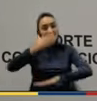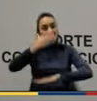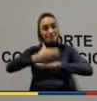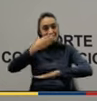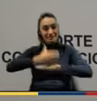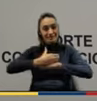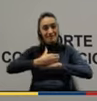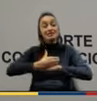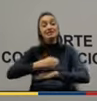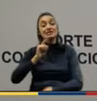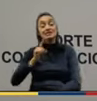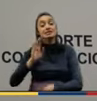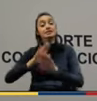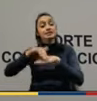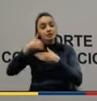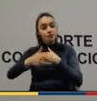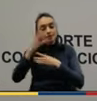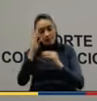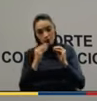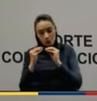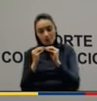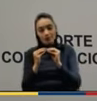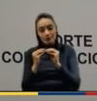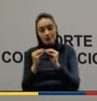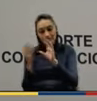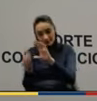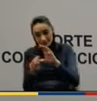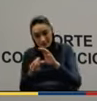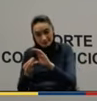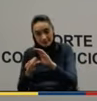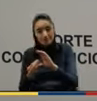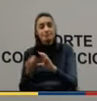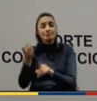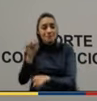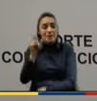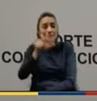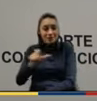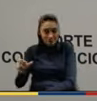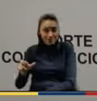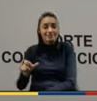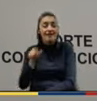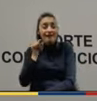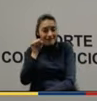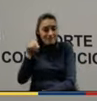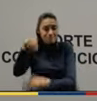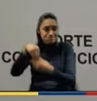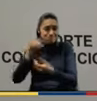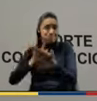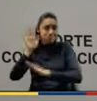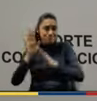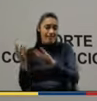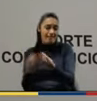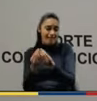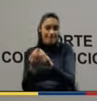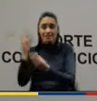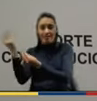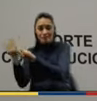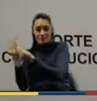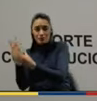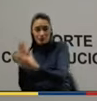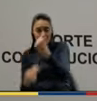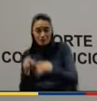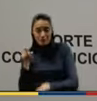luego en la elaboración del acuerdo de Escazú, de funcionarios que participaron en la elaboración del acuerdo de Aarhus. Pero algo que quiero llamar la atención. El